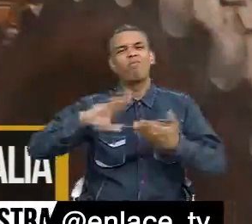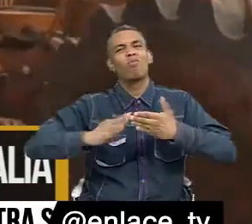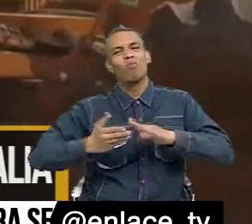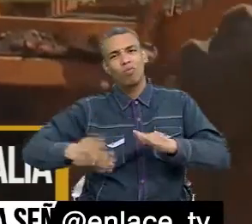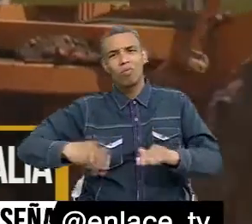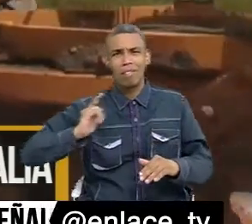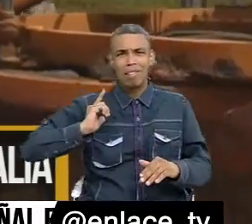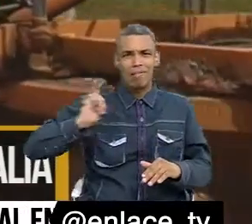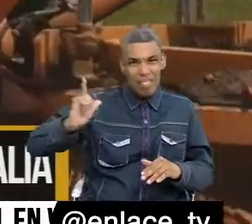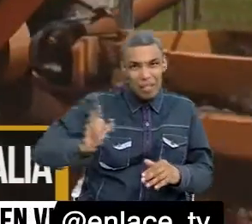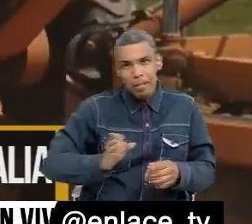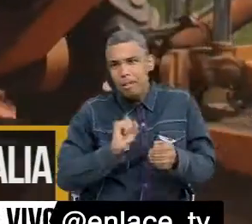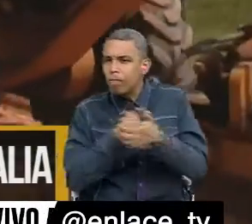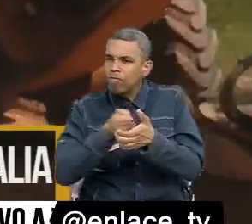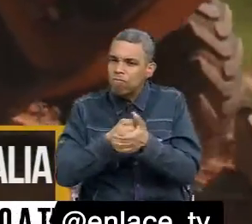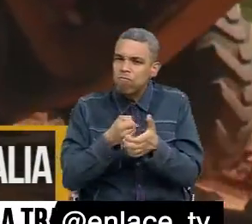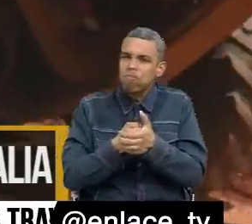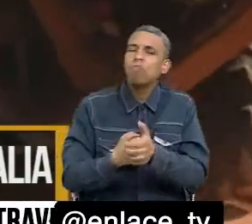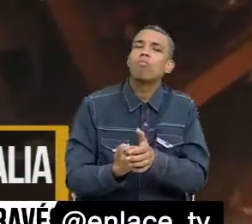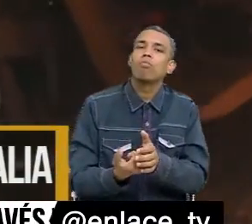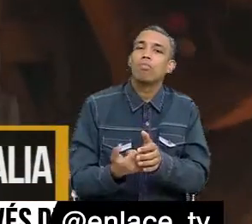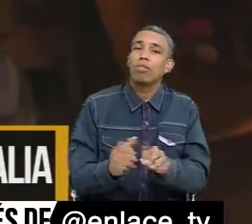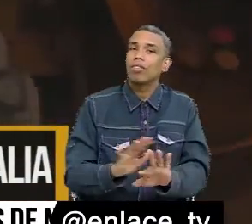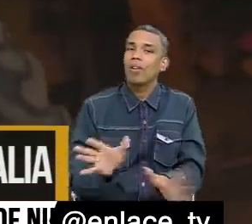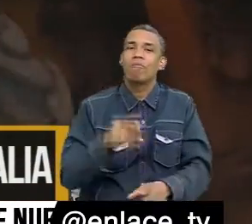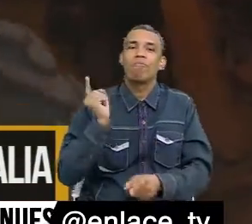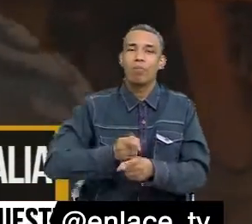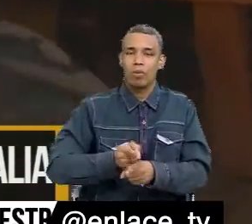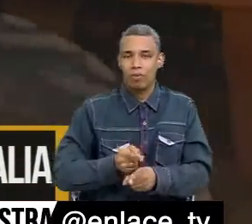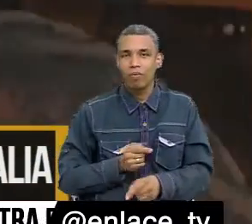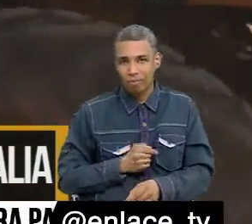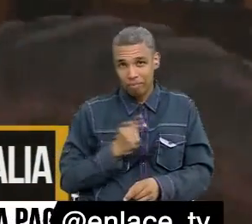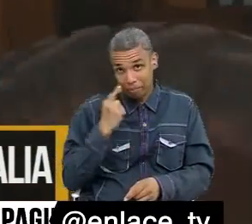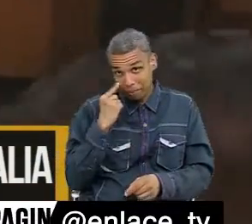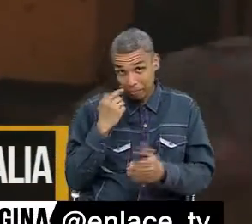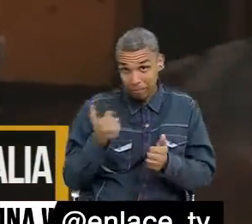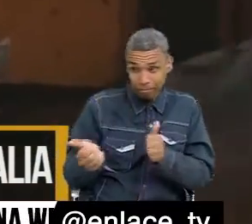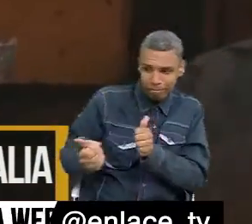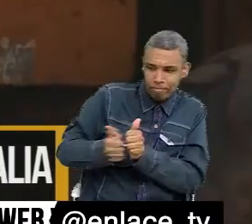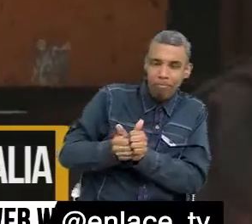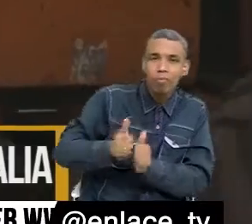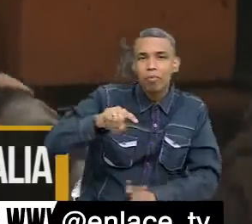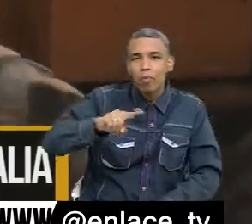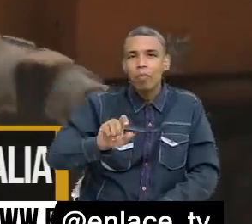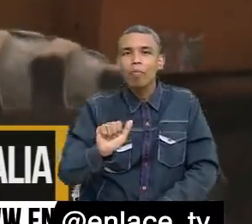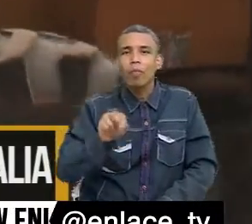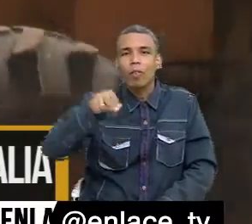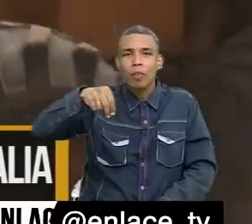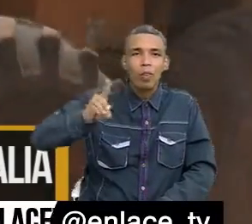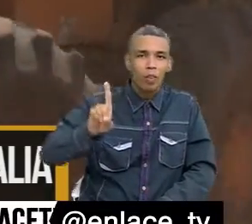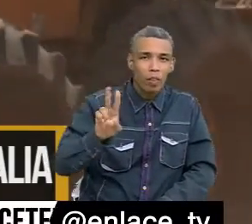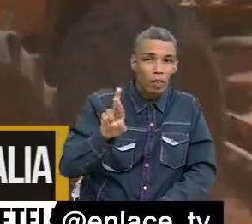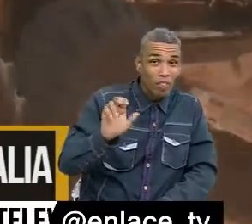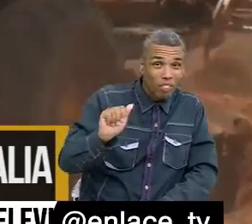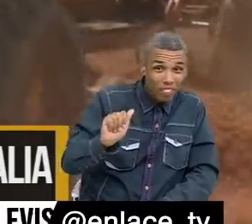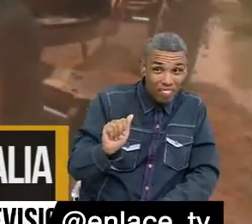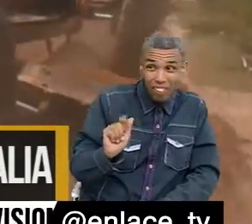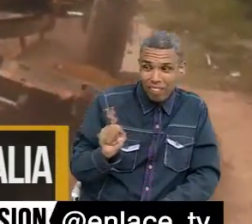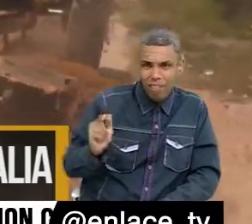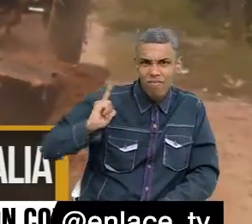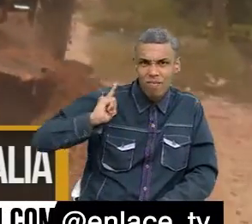lado Sandra Telles, líder del sector Casalia, vereda Ciénaga Brava. Sandra, muy buenas tardes, bienvenida a las noticias. ¿Y cómo se sienten hoy luego de este